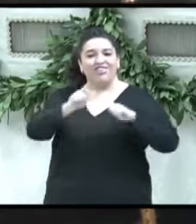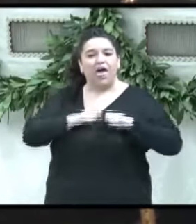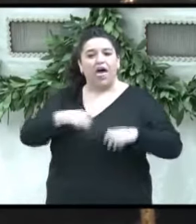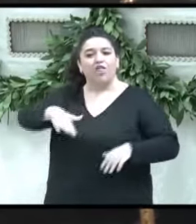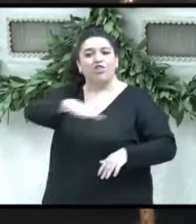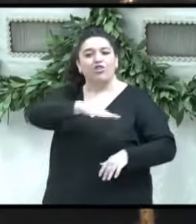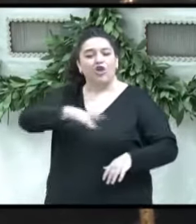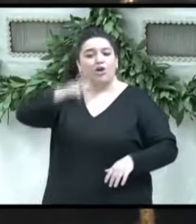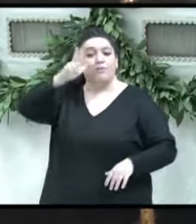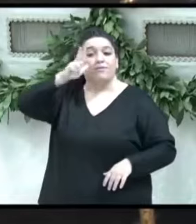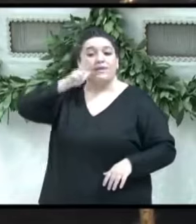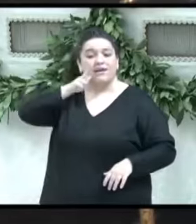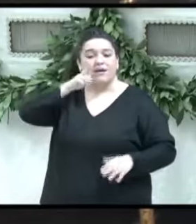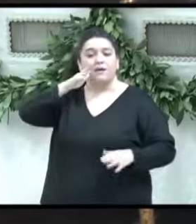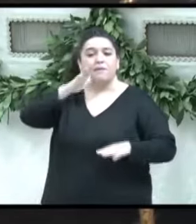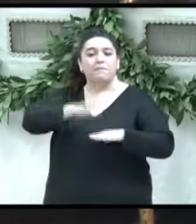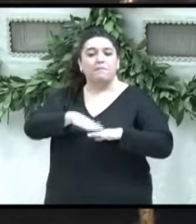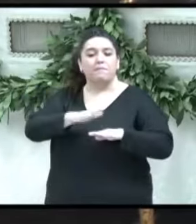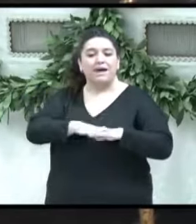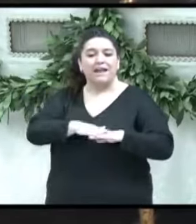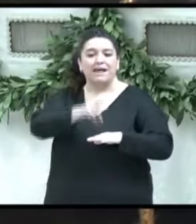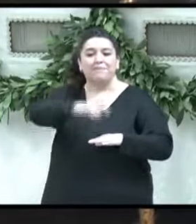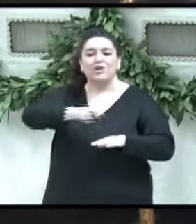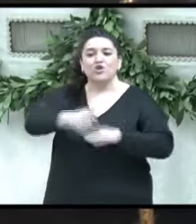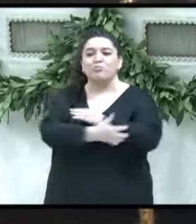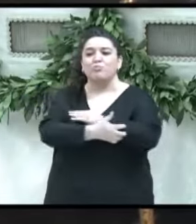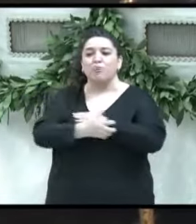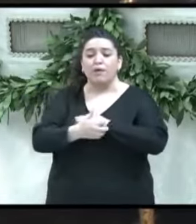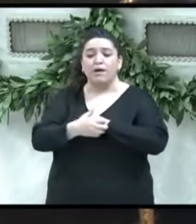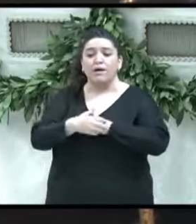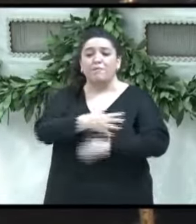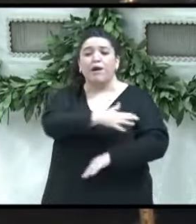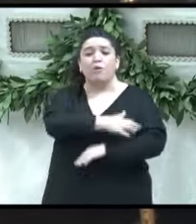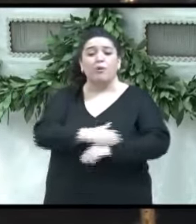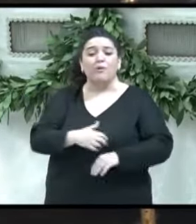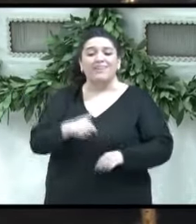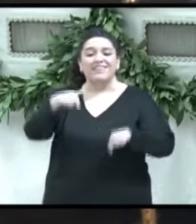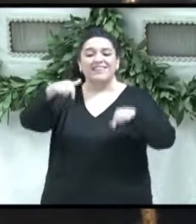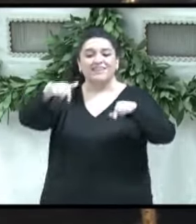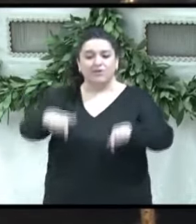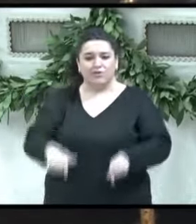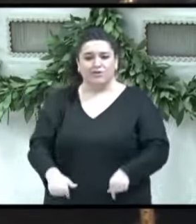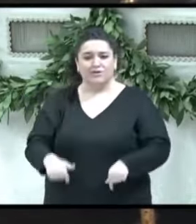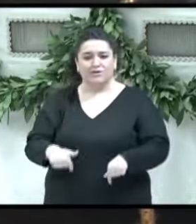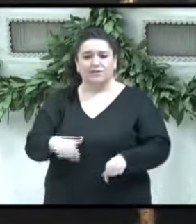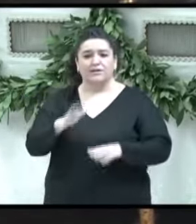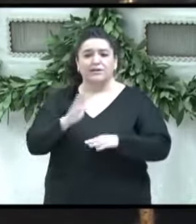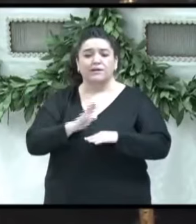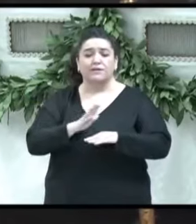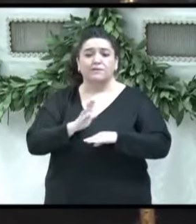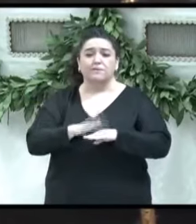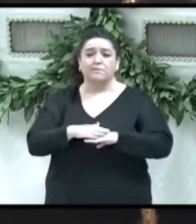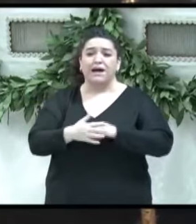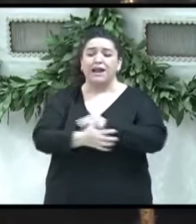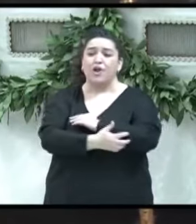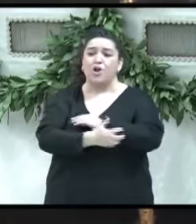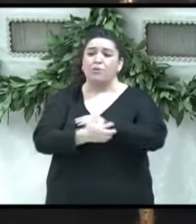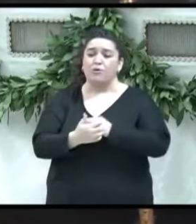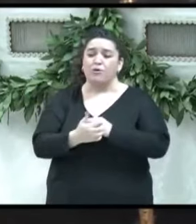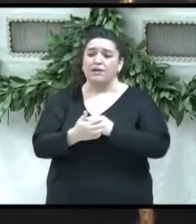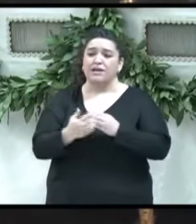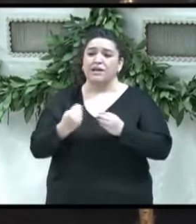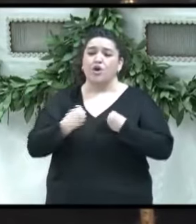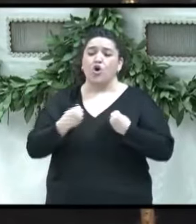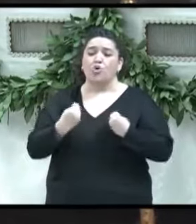privilegiado para los pobres para los pobres de hoy para los pobres con los que convivimos